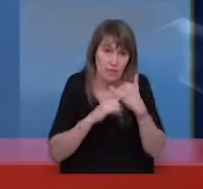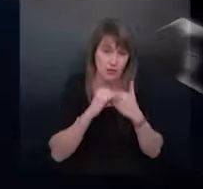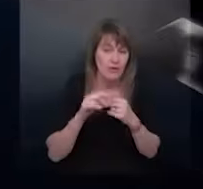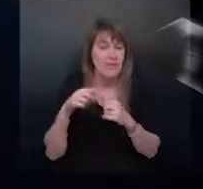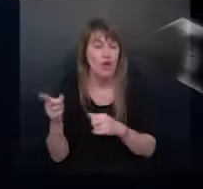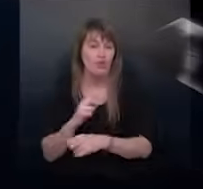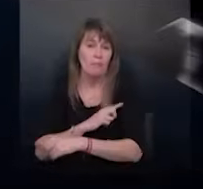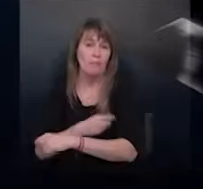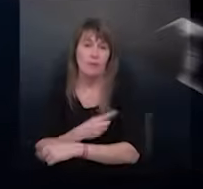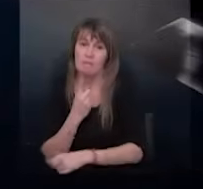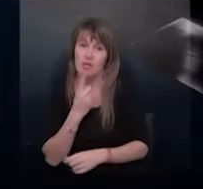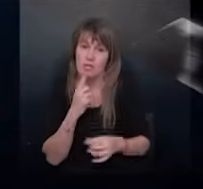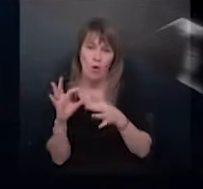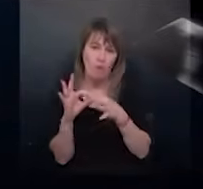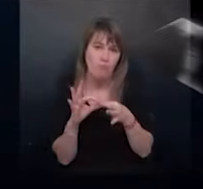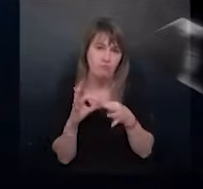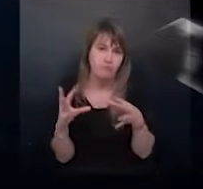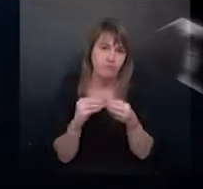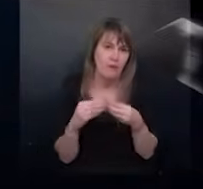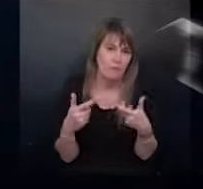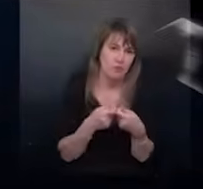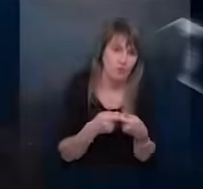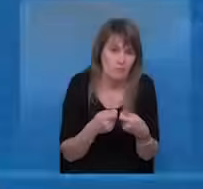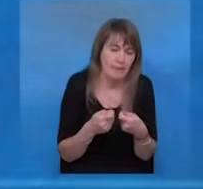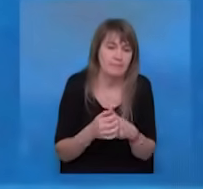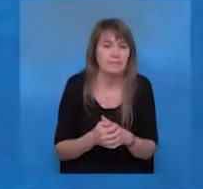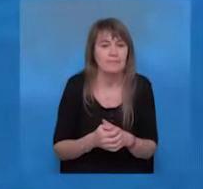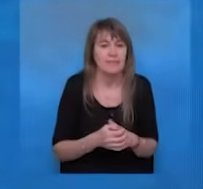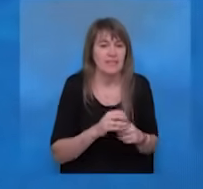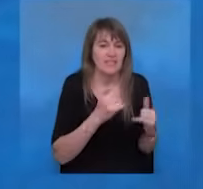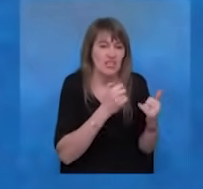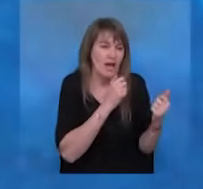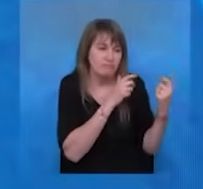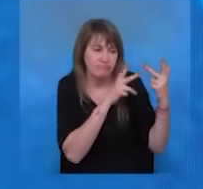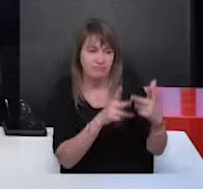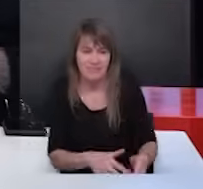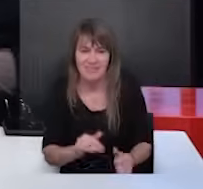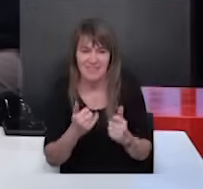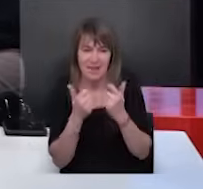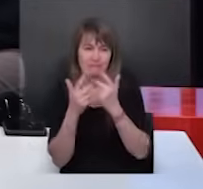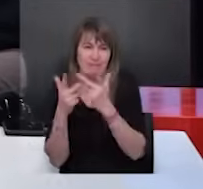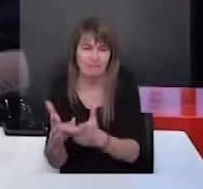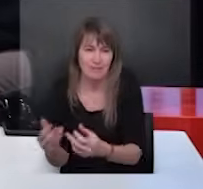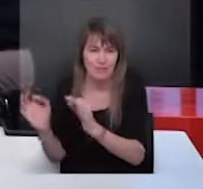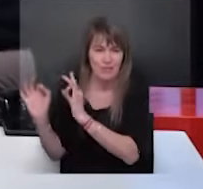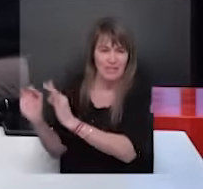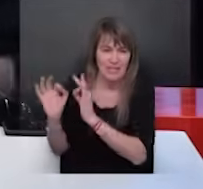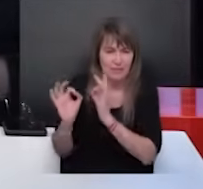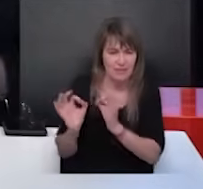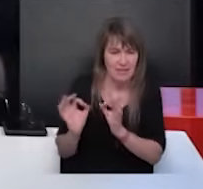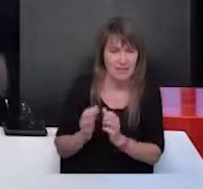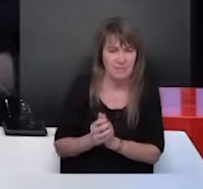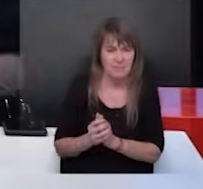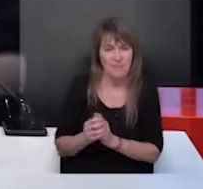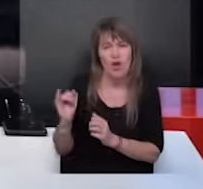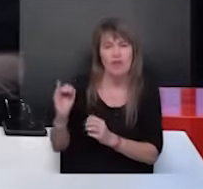político bueno Daniel Ya dijo todo después no tengo más cosas para decir